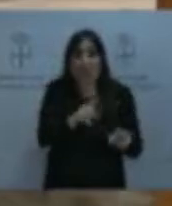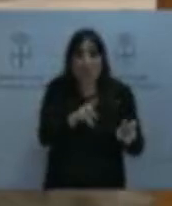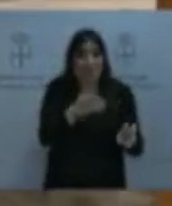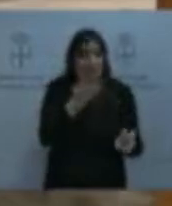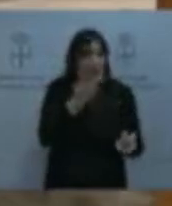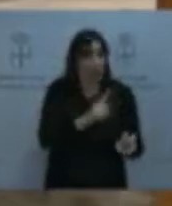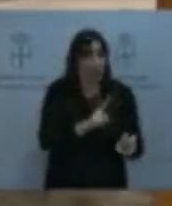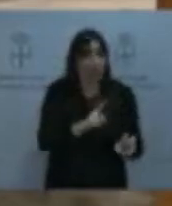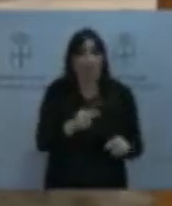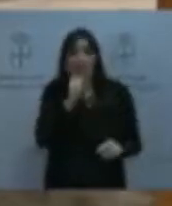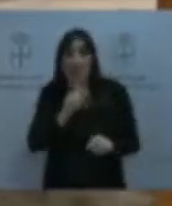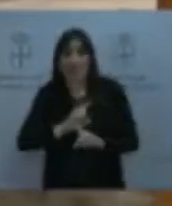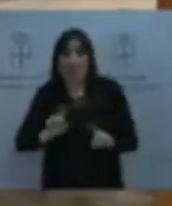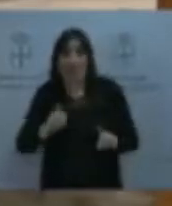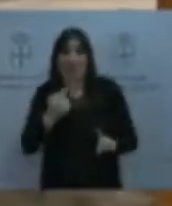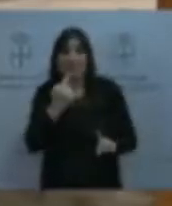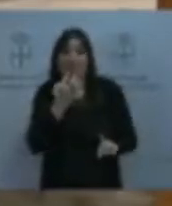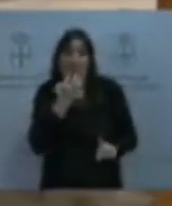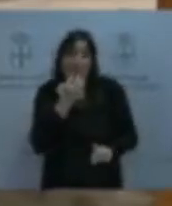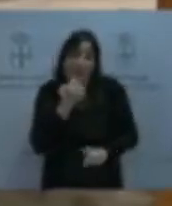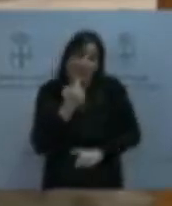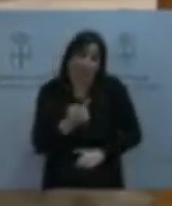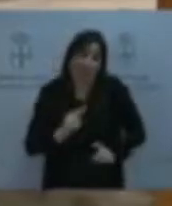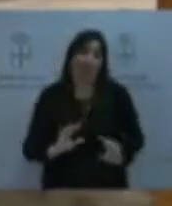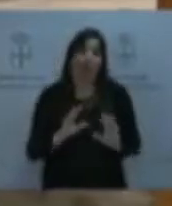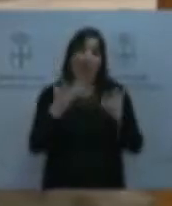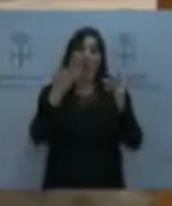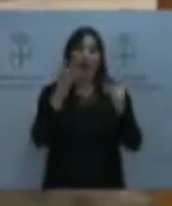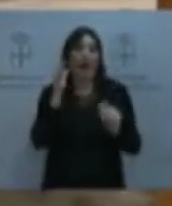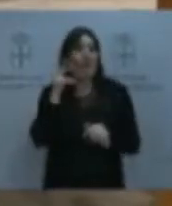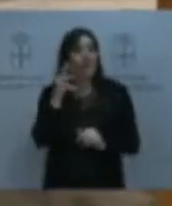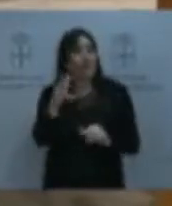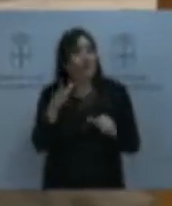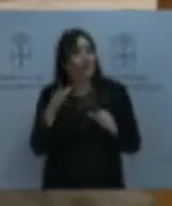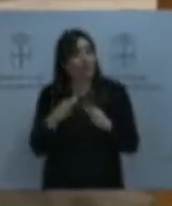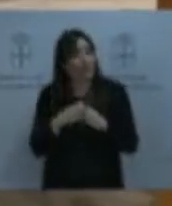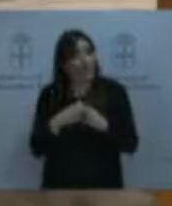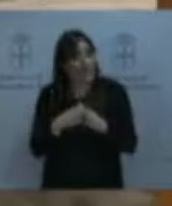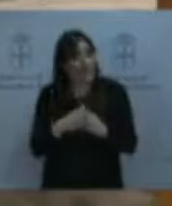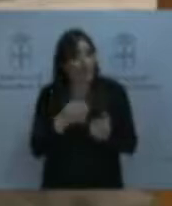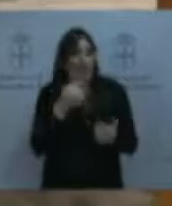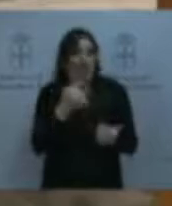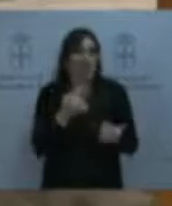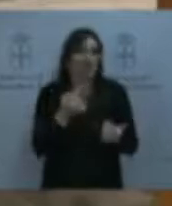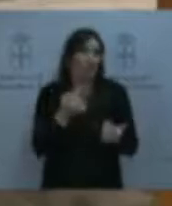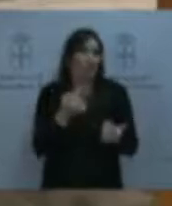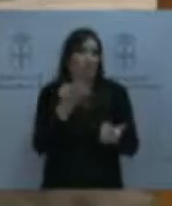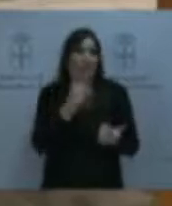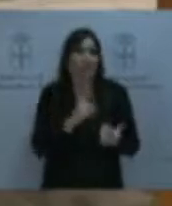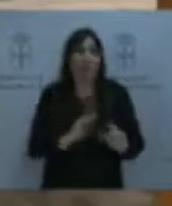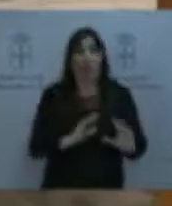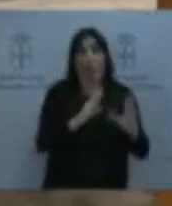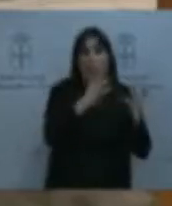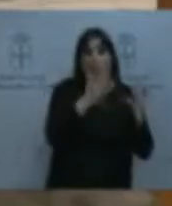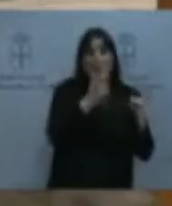nos encontramos con que les parece una huelga feminista. Claro, ya no les gustaba la palabra huelga y feminista mucho menos. Ahora que si juntamos las dos, huelga